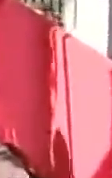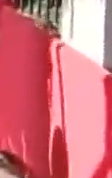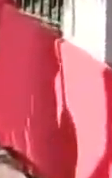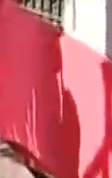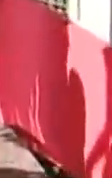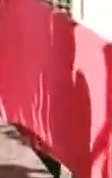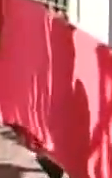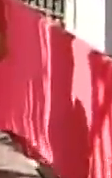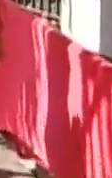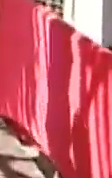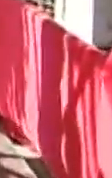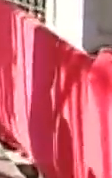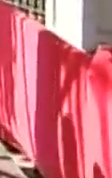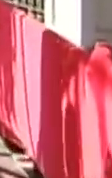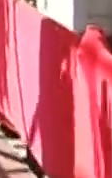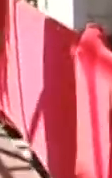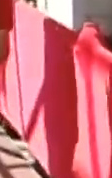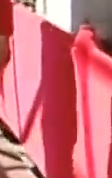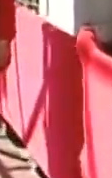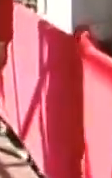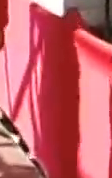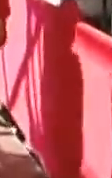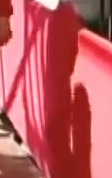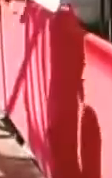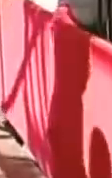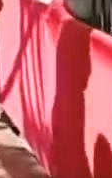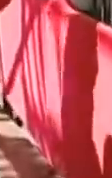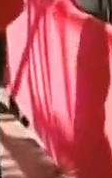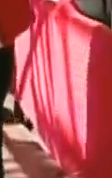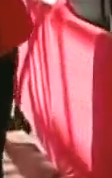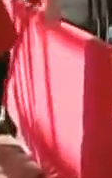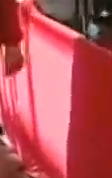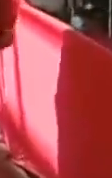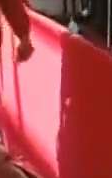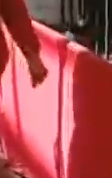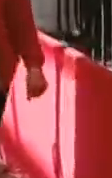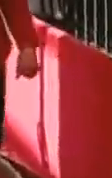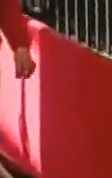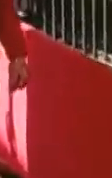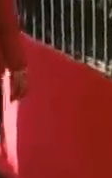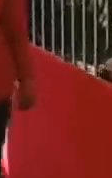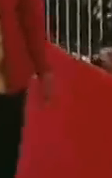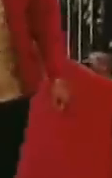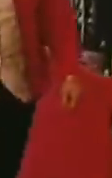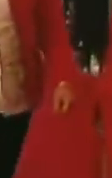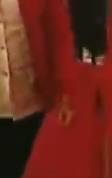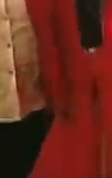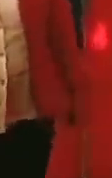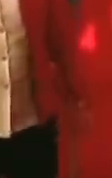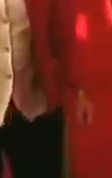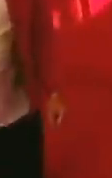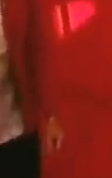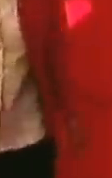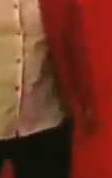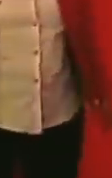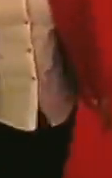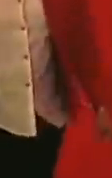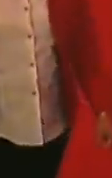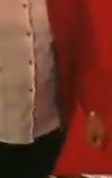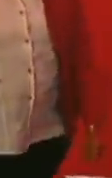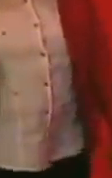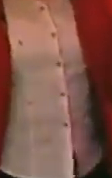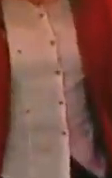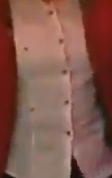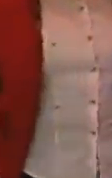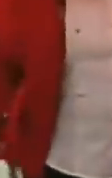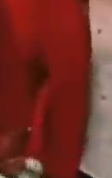para conmemorar estos 20 años de dignidad, de resistencia. Cada 11 tiene su 13. Es la consigna de lucha de esos